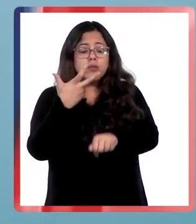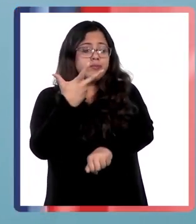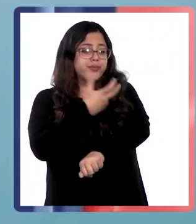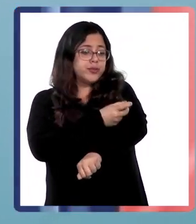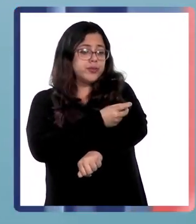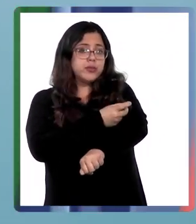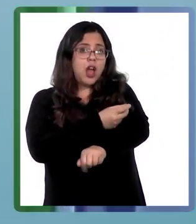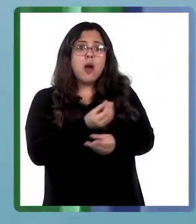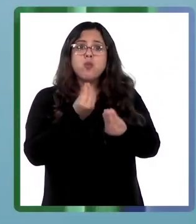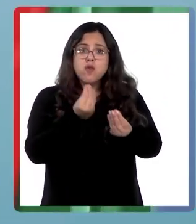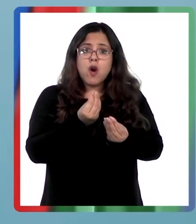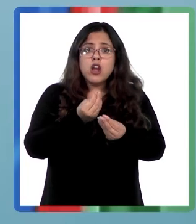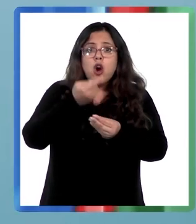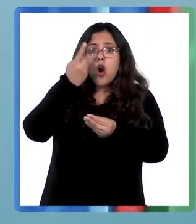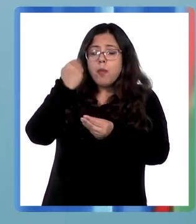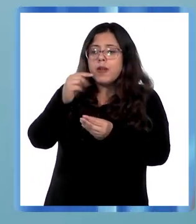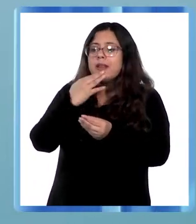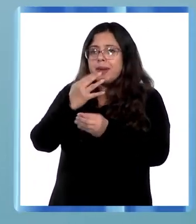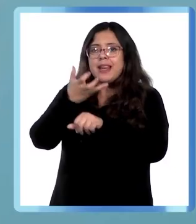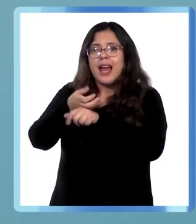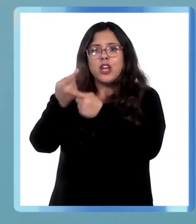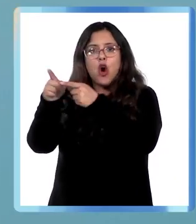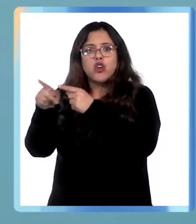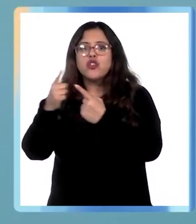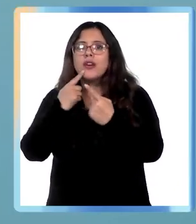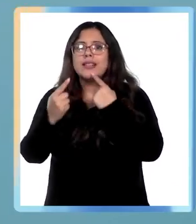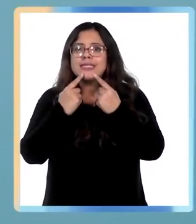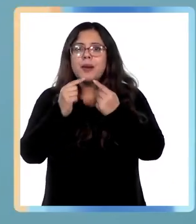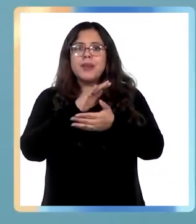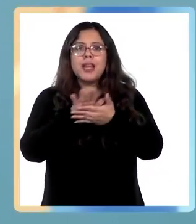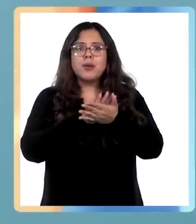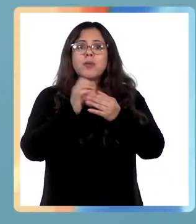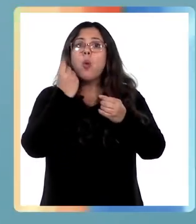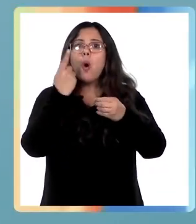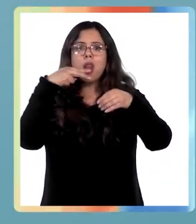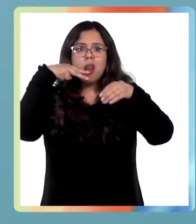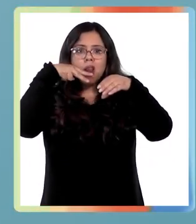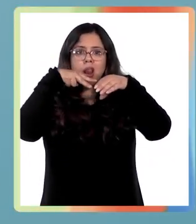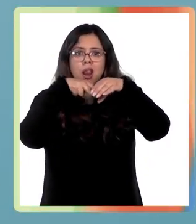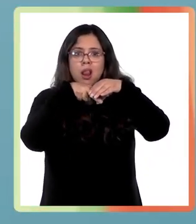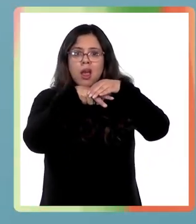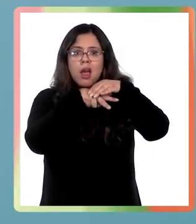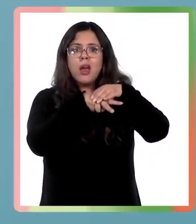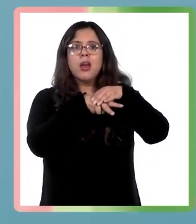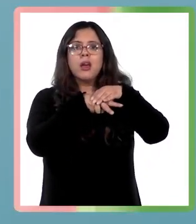es muy bueno y debido a que han aparecido otros exámenes como la resonancia magnética.